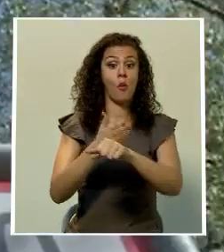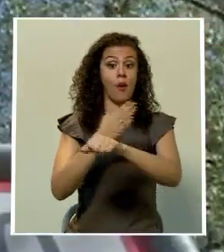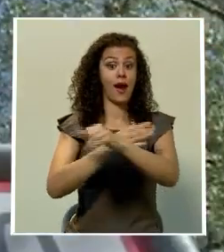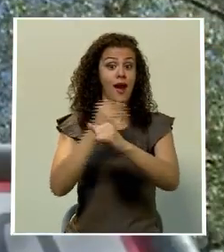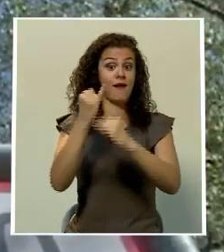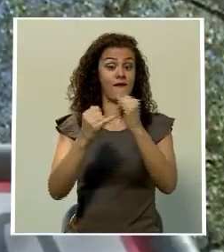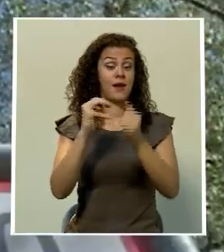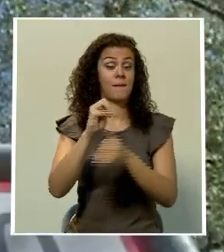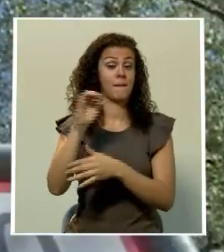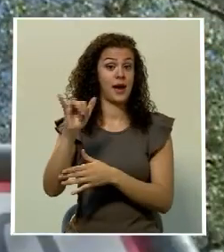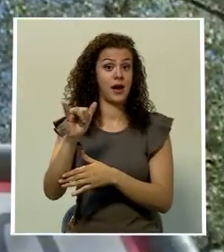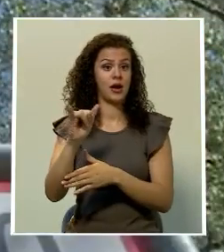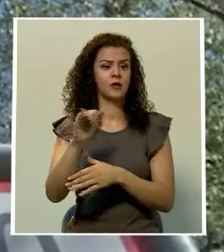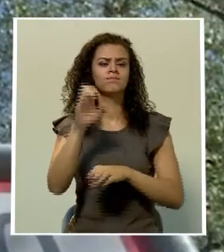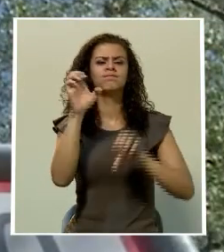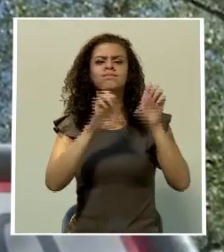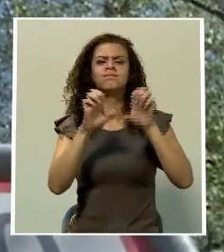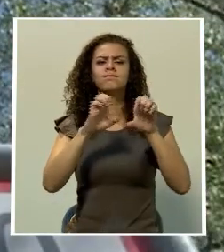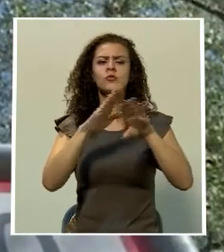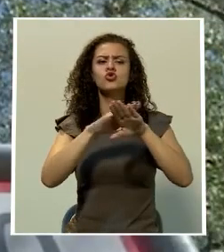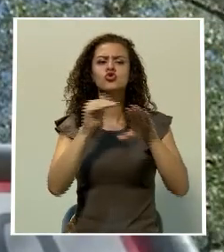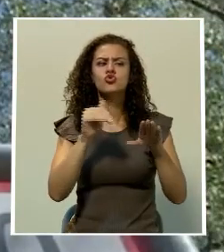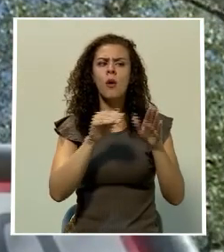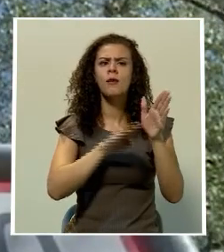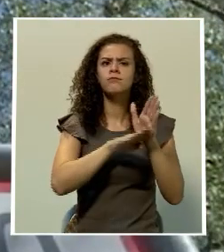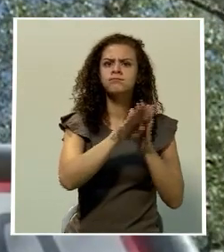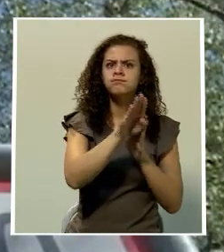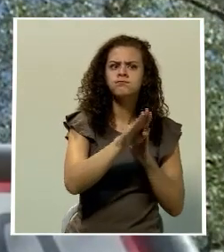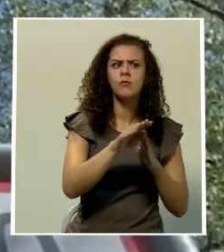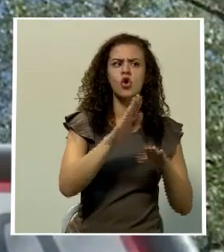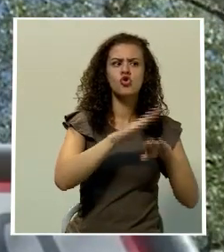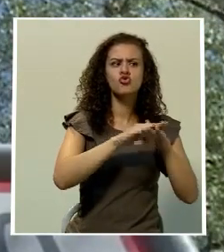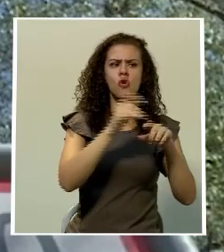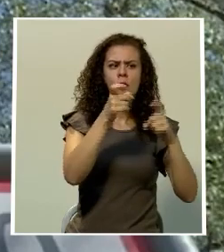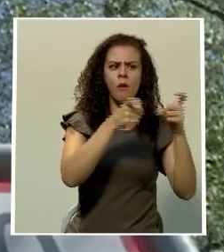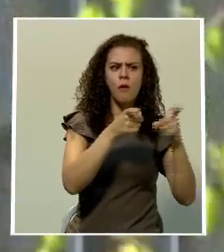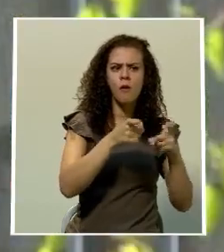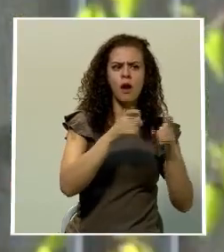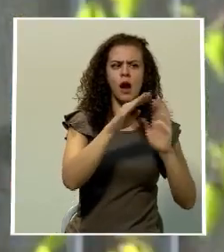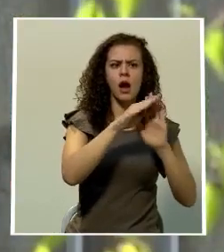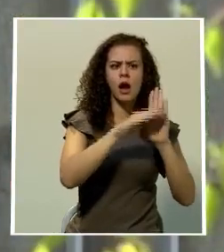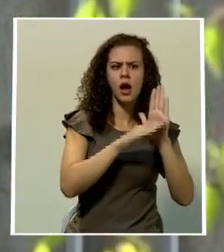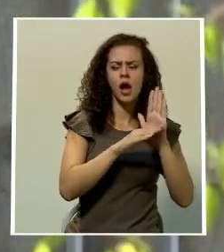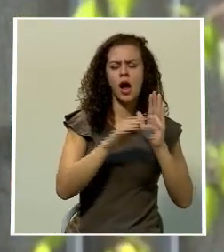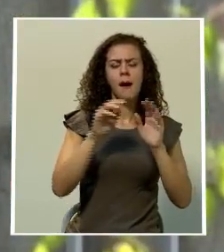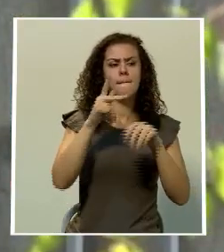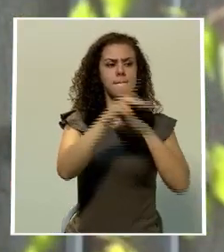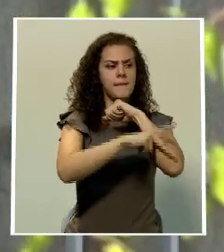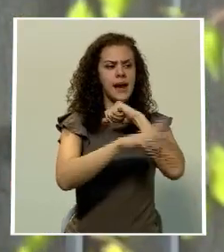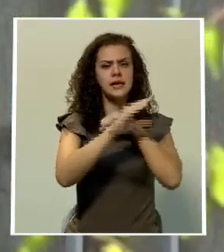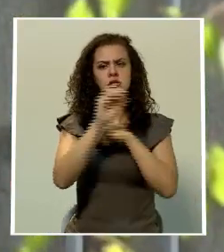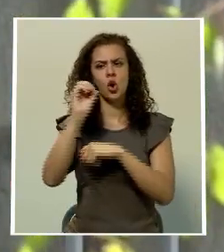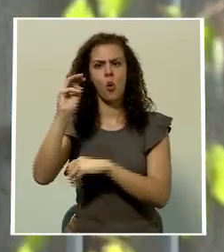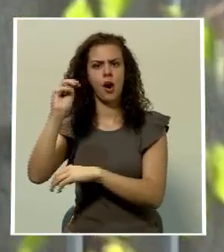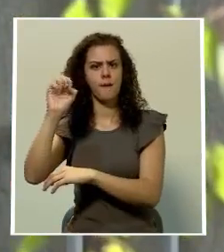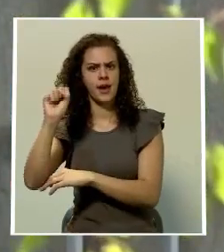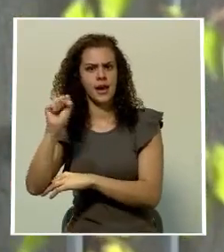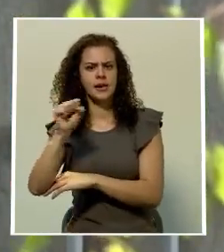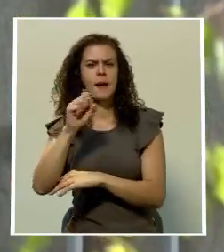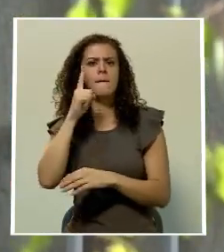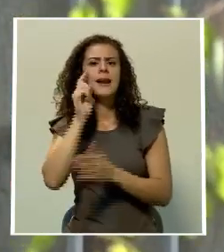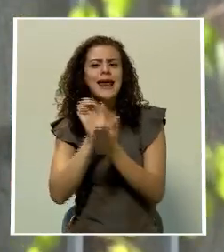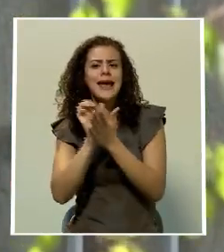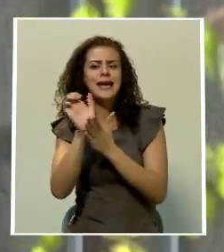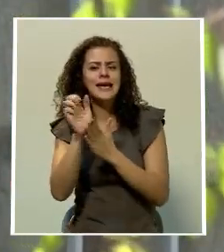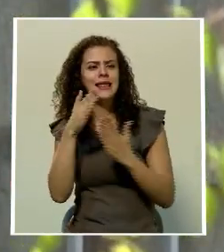documento final en mayo, evaluarán sobre todo la eficiencia de las medidas tomadas por los países y la OMS, con la esperanza de evitar o